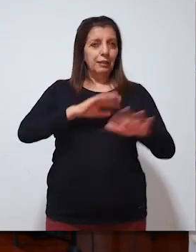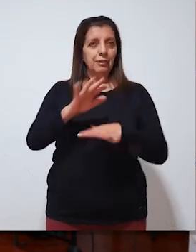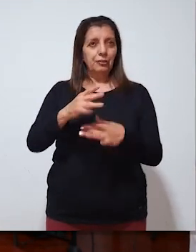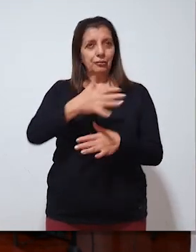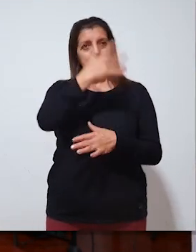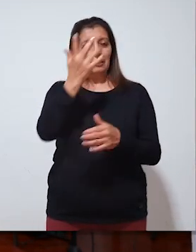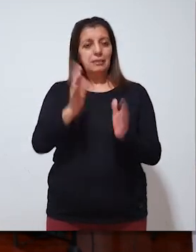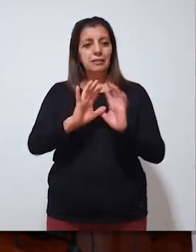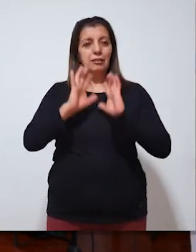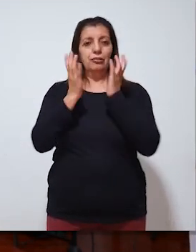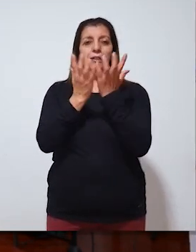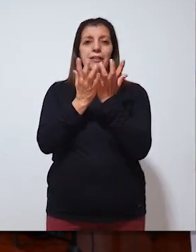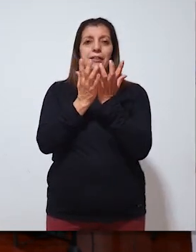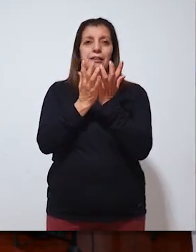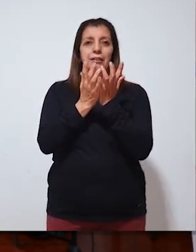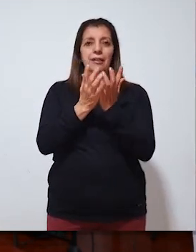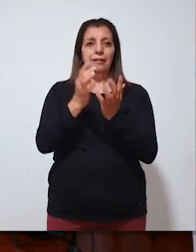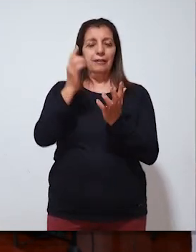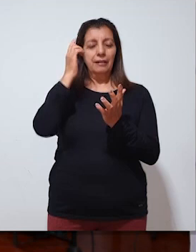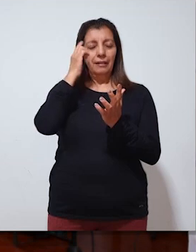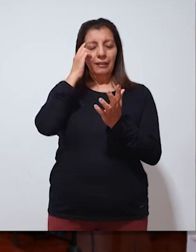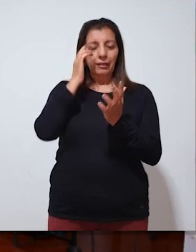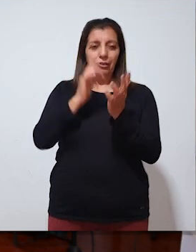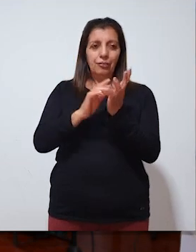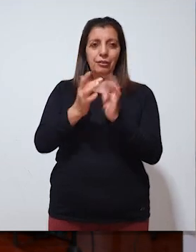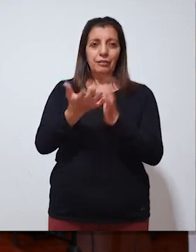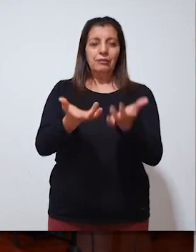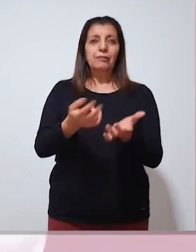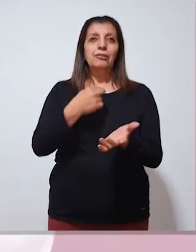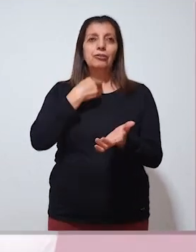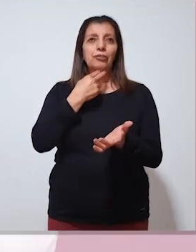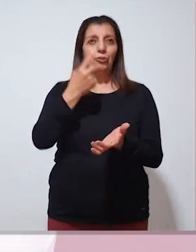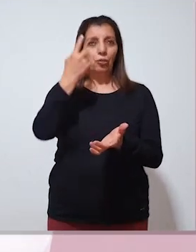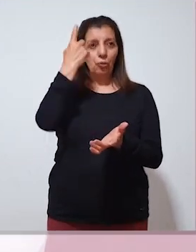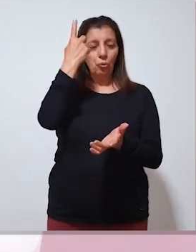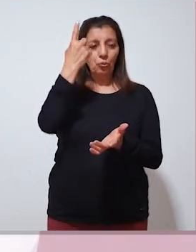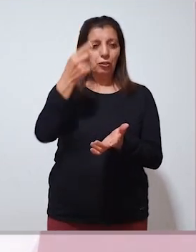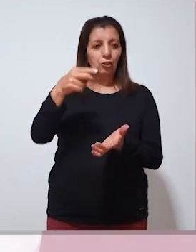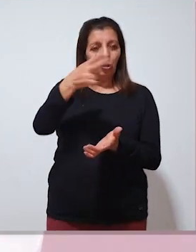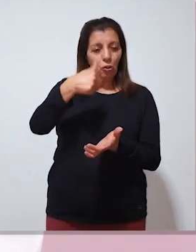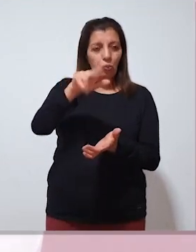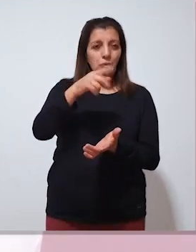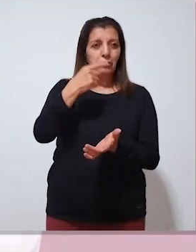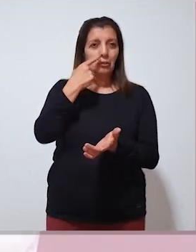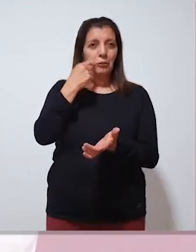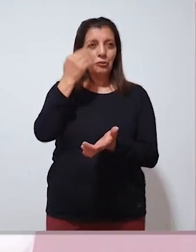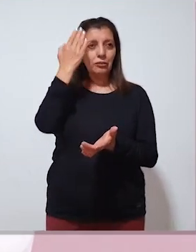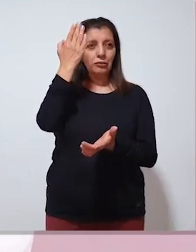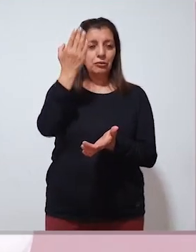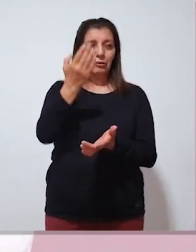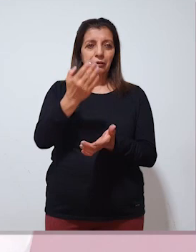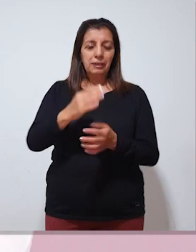del cielo y de la tierra. Creo en Jesucristo, su único Hijo, nuestro Señor, que